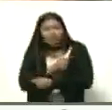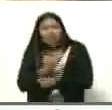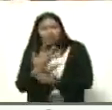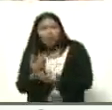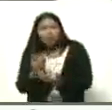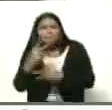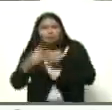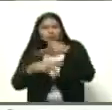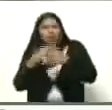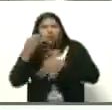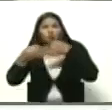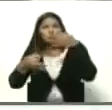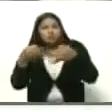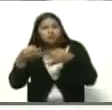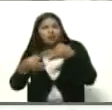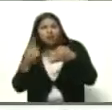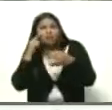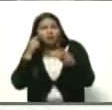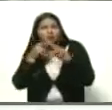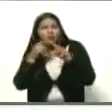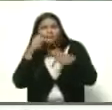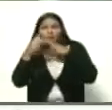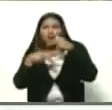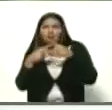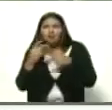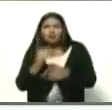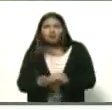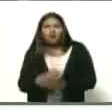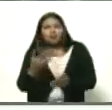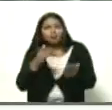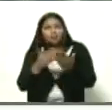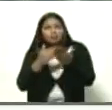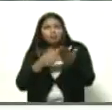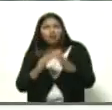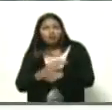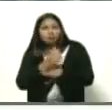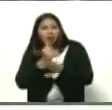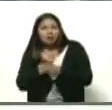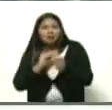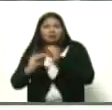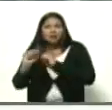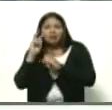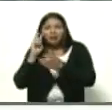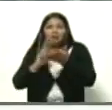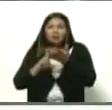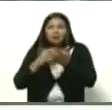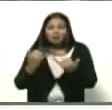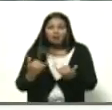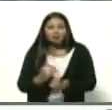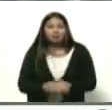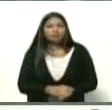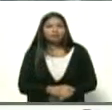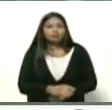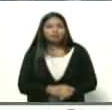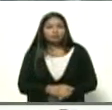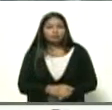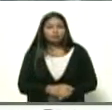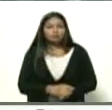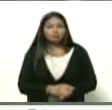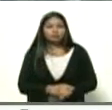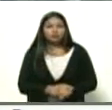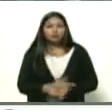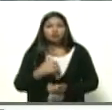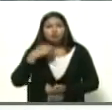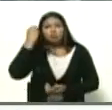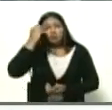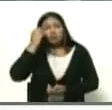judicial tuviesen un origen político para exculpar o para evitar llegar a la verdad. Entonces, yo creo que